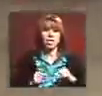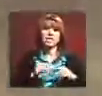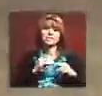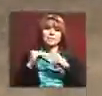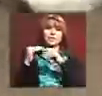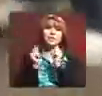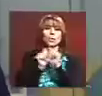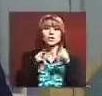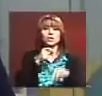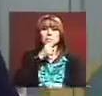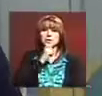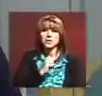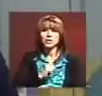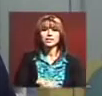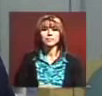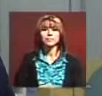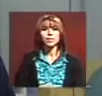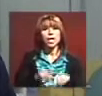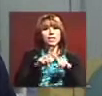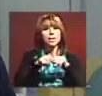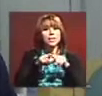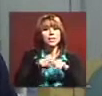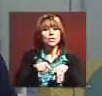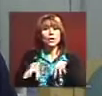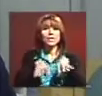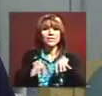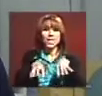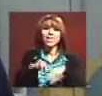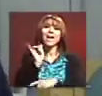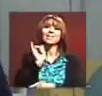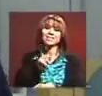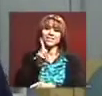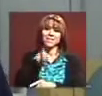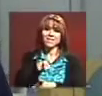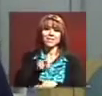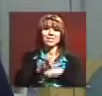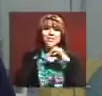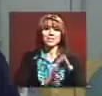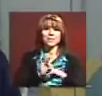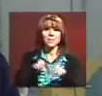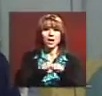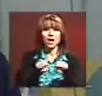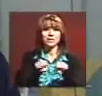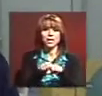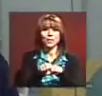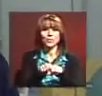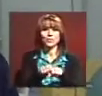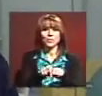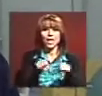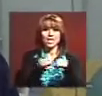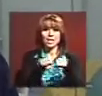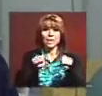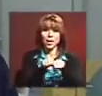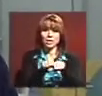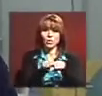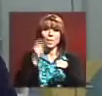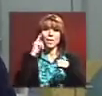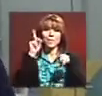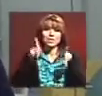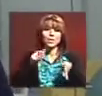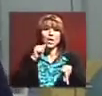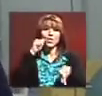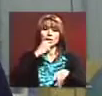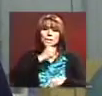de adultos mayores. Entonces, dependiendo de la actividad que vayan a realizar, así debería ser el tipo de calzado. Ahora, el zapato en un adulto